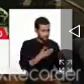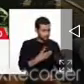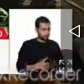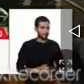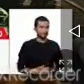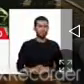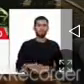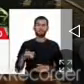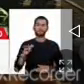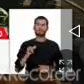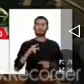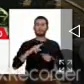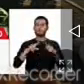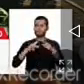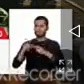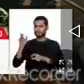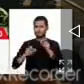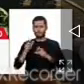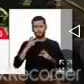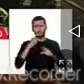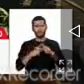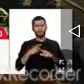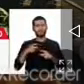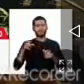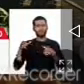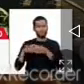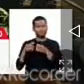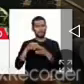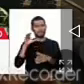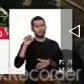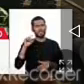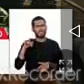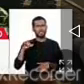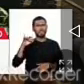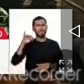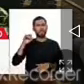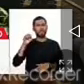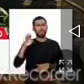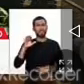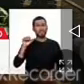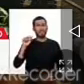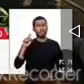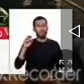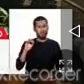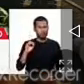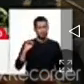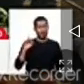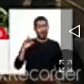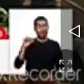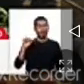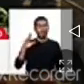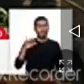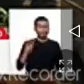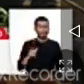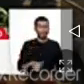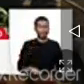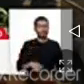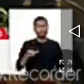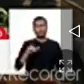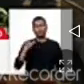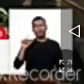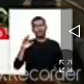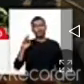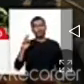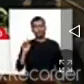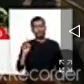A los estimados ex cancilleres José Antonio García Belaúnde y Alfredo Moreno,